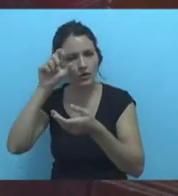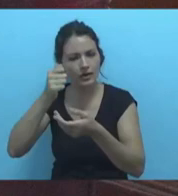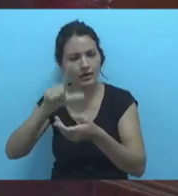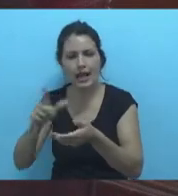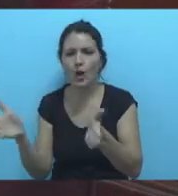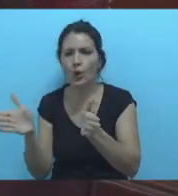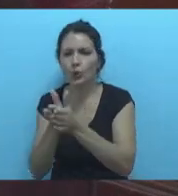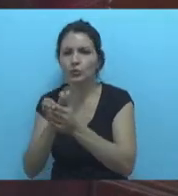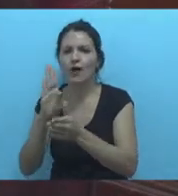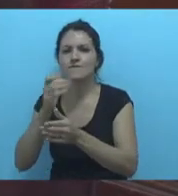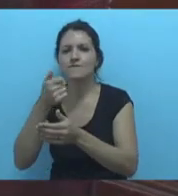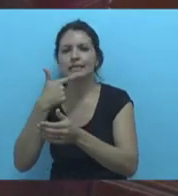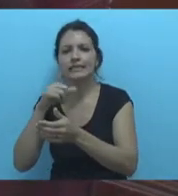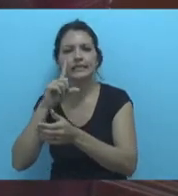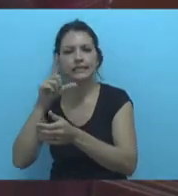Basile.